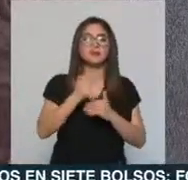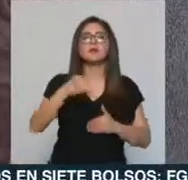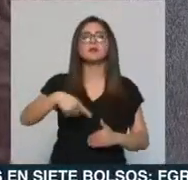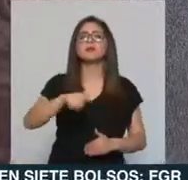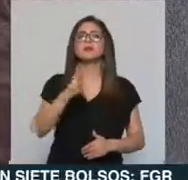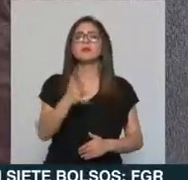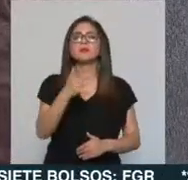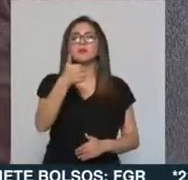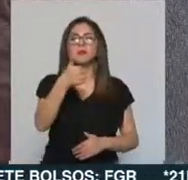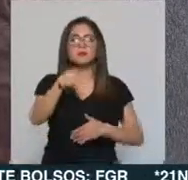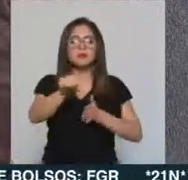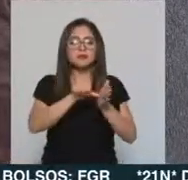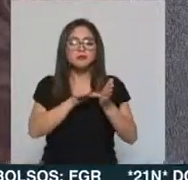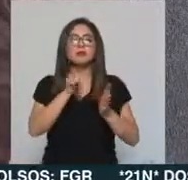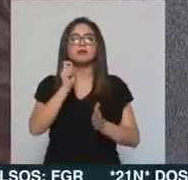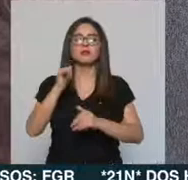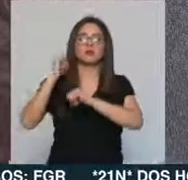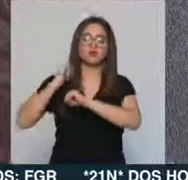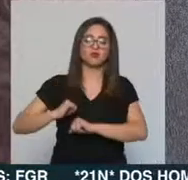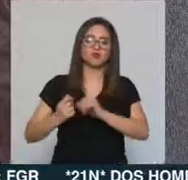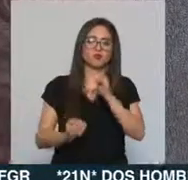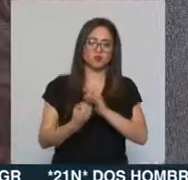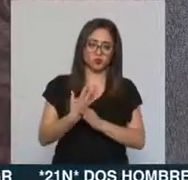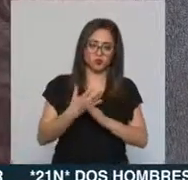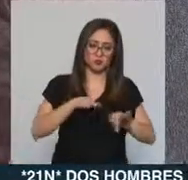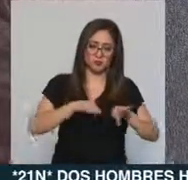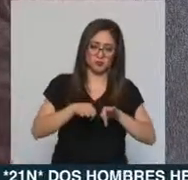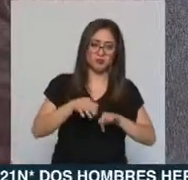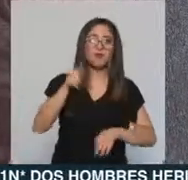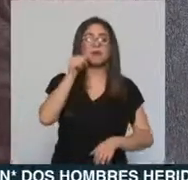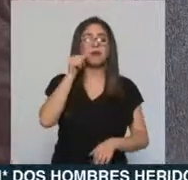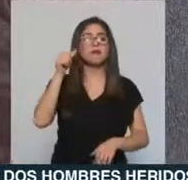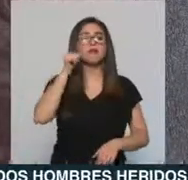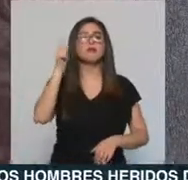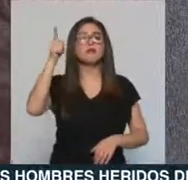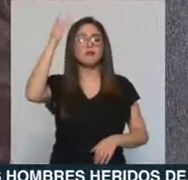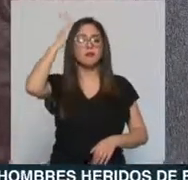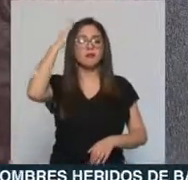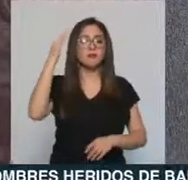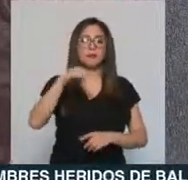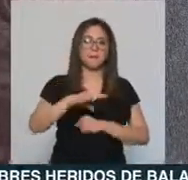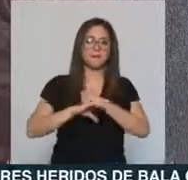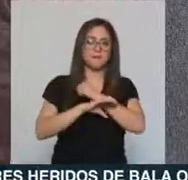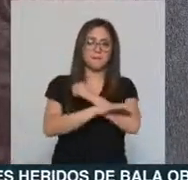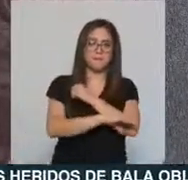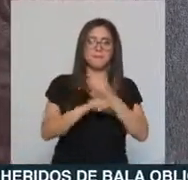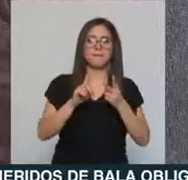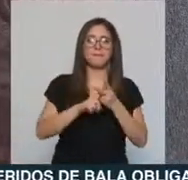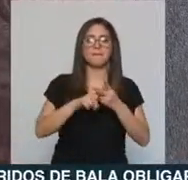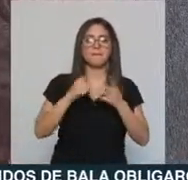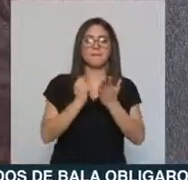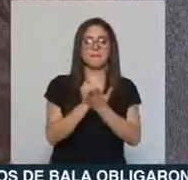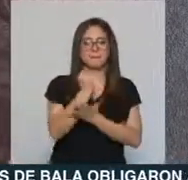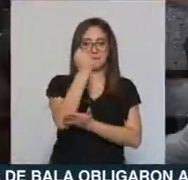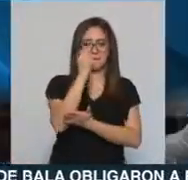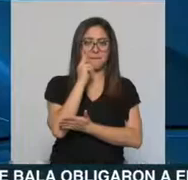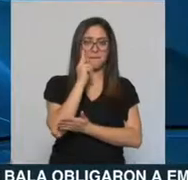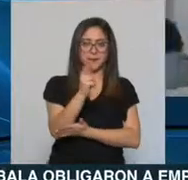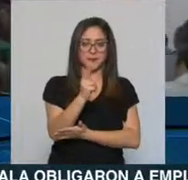poco más de 6 meses de tomar el cargo. Ayer le tocó al turno a los titulares de la Magdalena Contreras y Tláhuac. Esto fue lo que ocurrió.